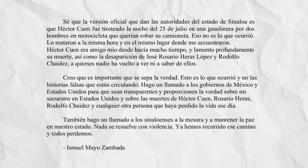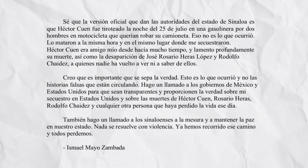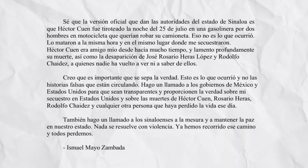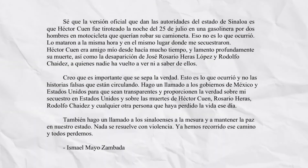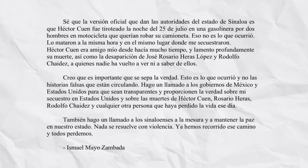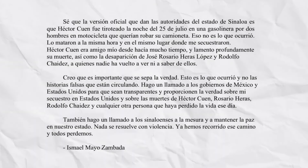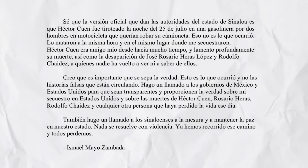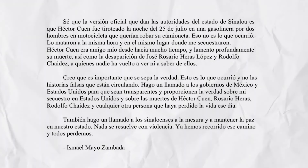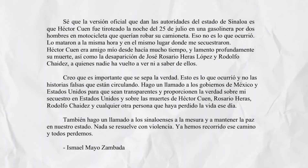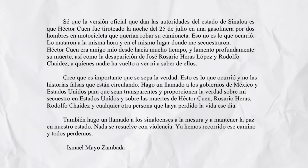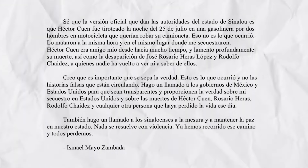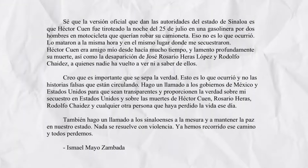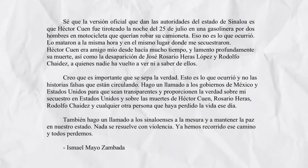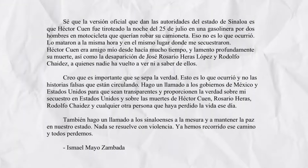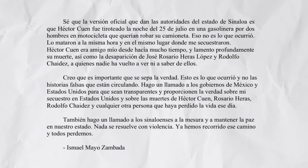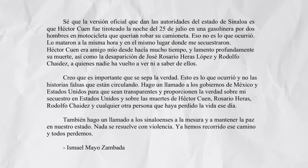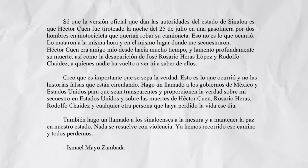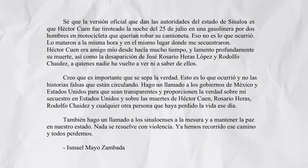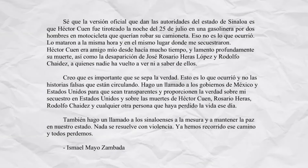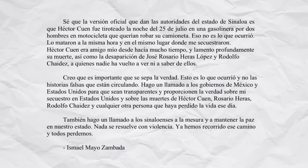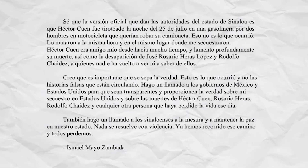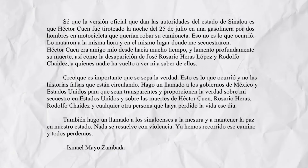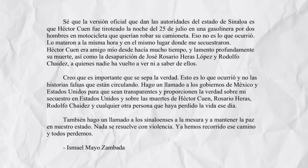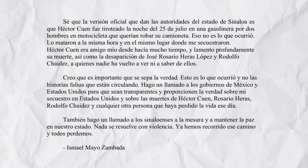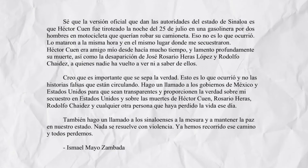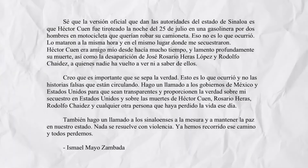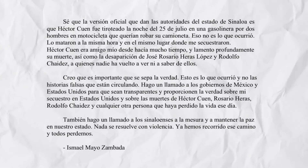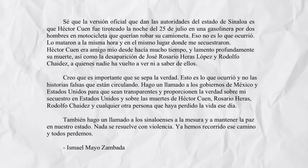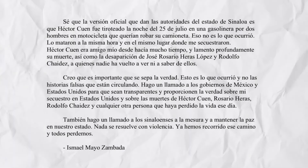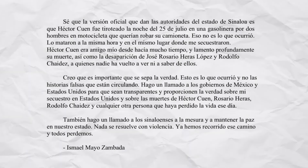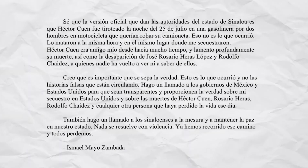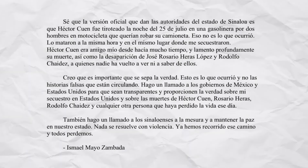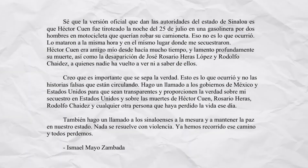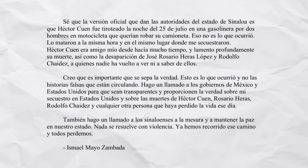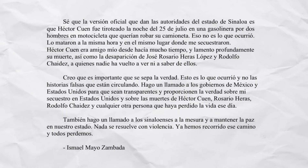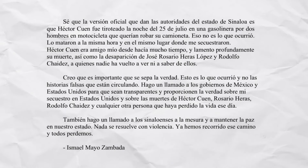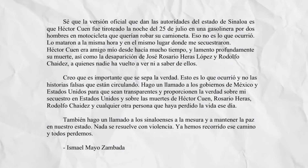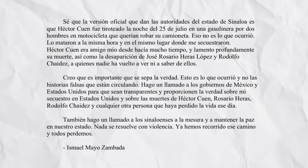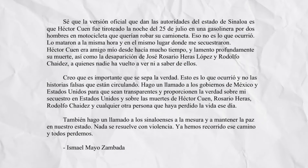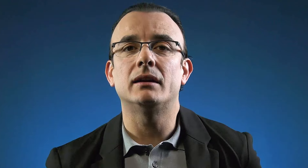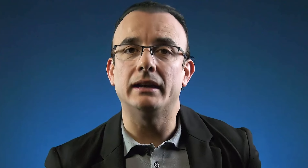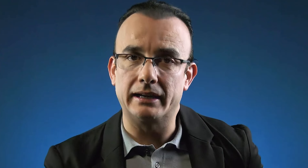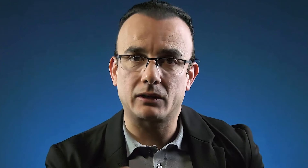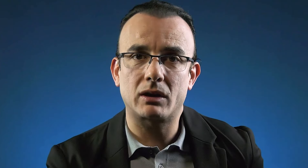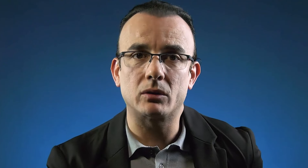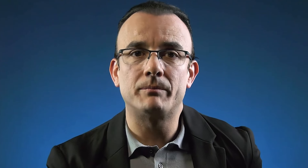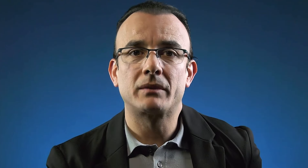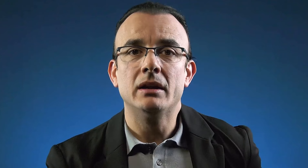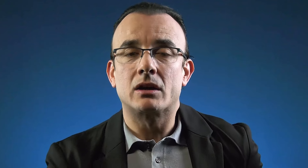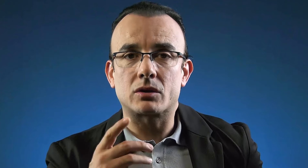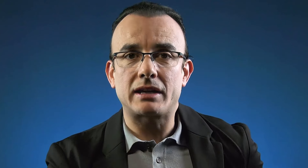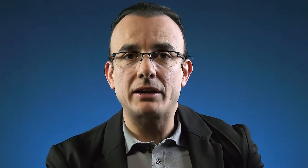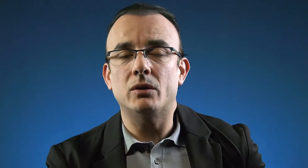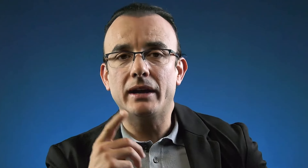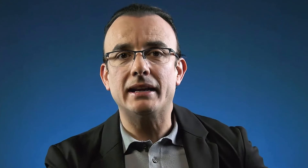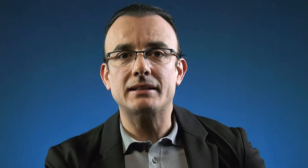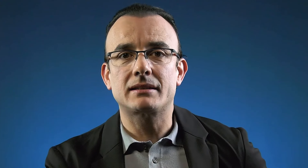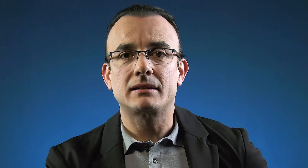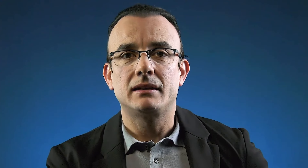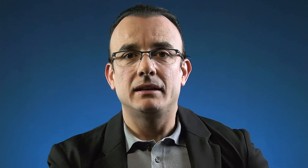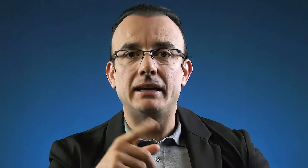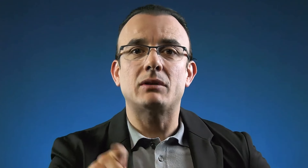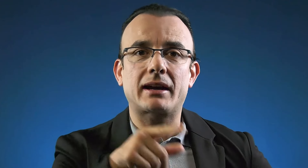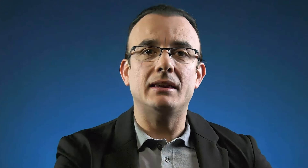Rosario Eras López y Rodolfo Scheides, a quienes nadie ha vuelto a ver ni saber de ellos. Y le recuerdo, Rosario